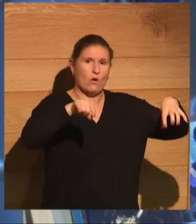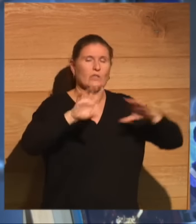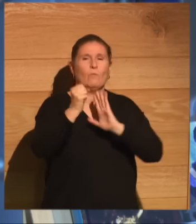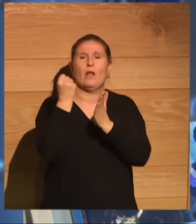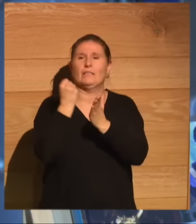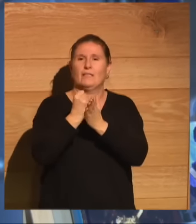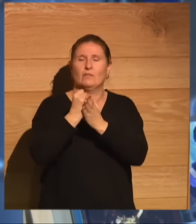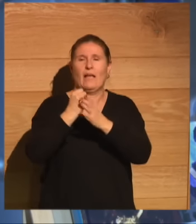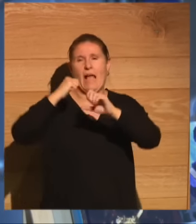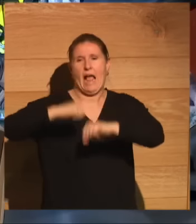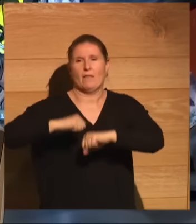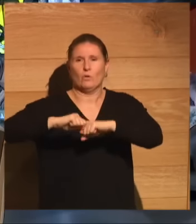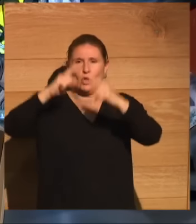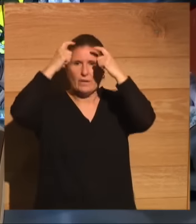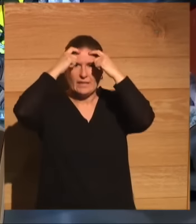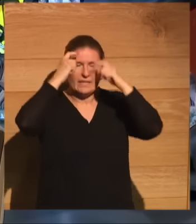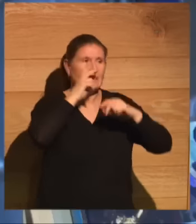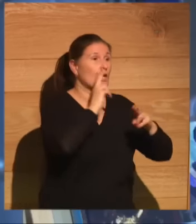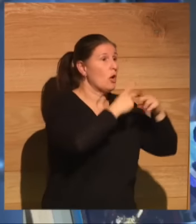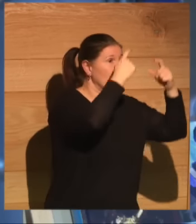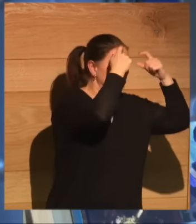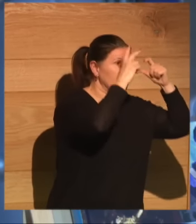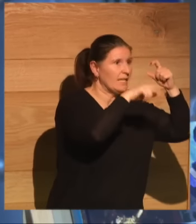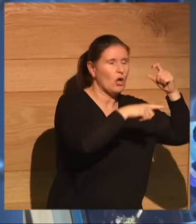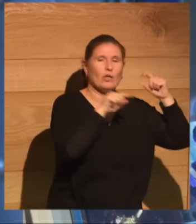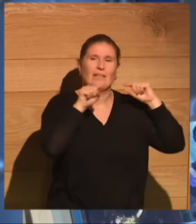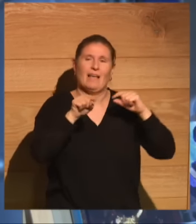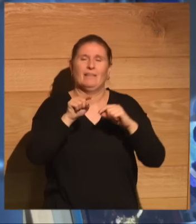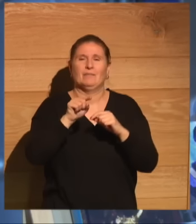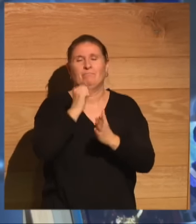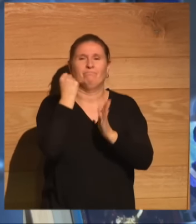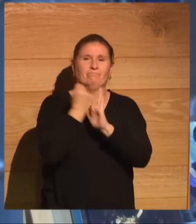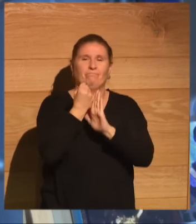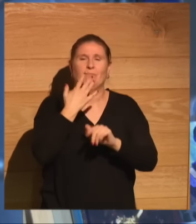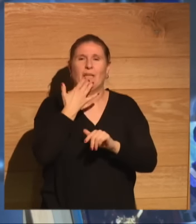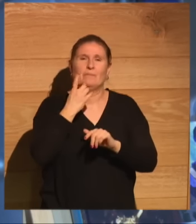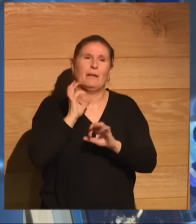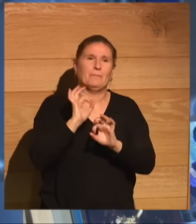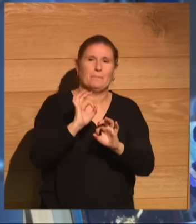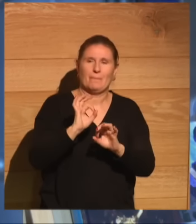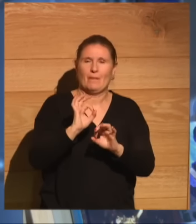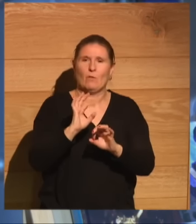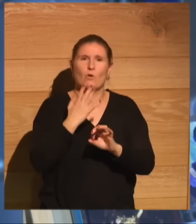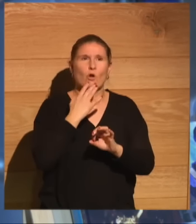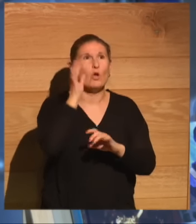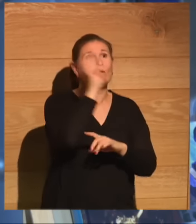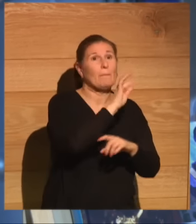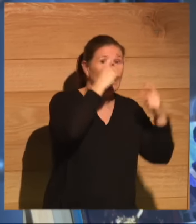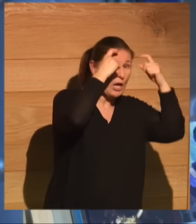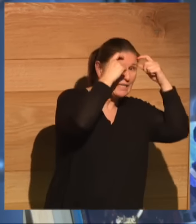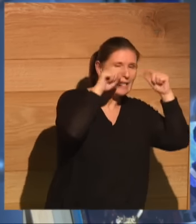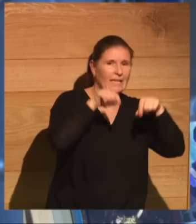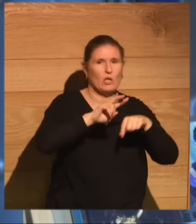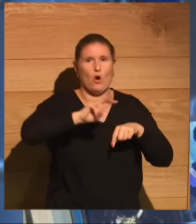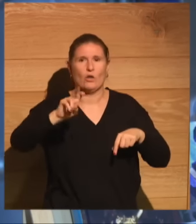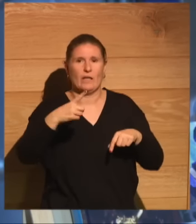de Disney. Es. No le llamamos Disney y ya se pueden drogar y ya pueden hacer cosas, o ya puede ser el color del dinero porque ya no es una película de Disney. Ya pueden poner Touchstone.